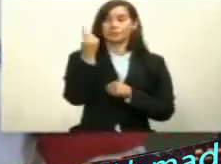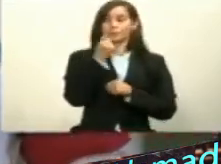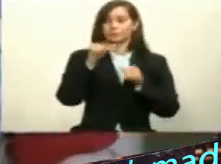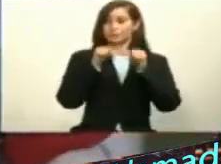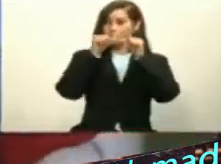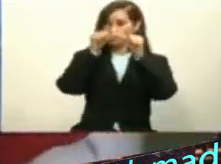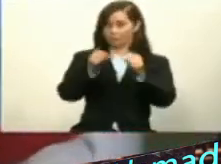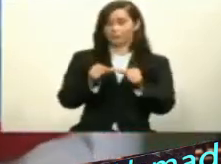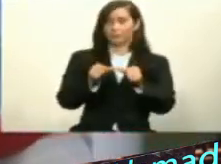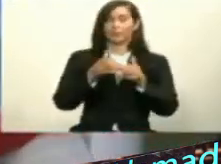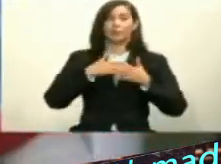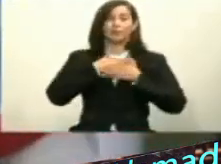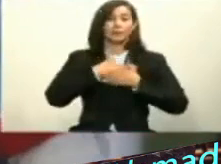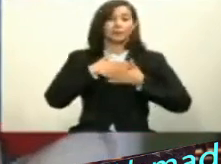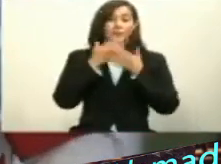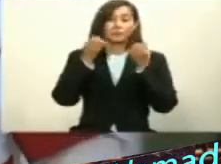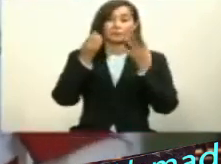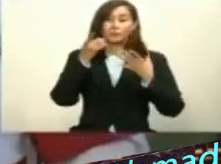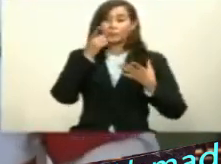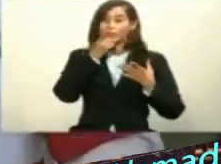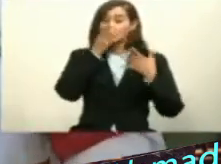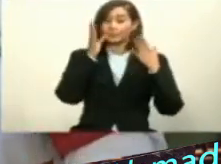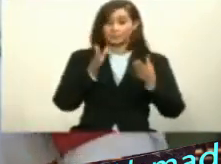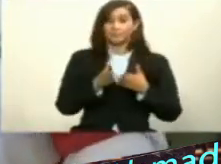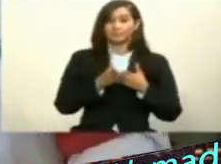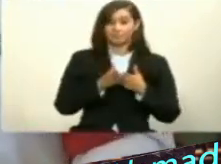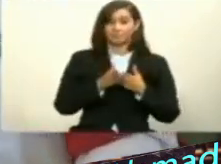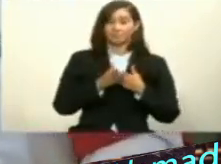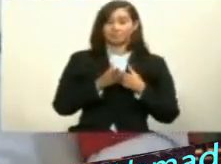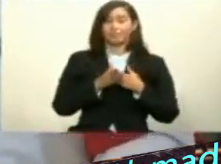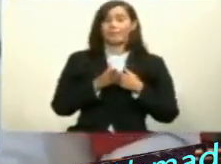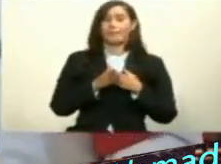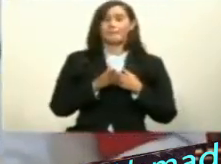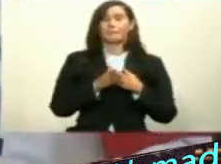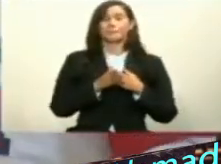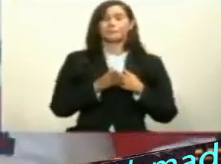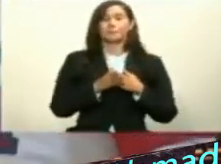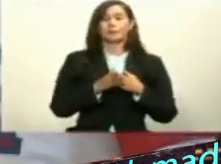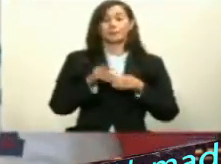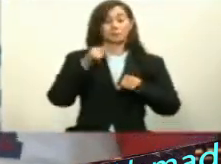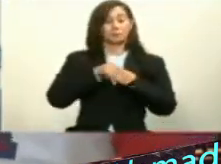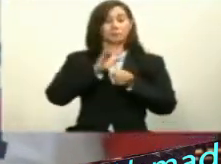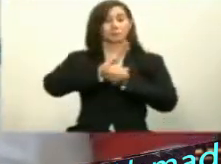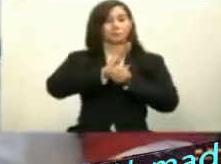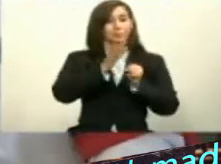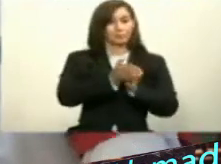que tanto disfruta los dominicanos debido a esta pandemia,